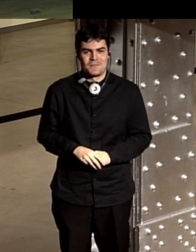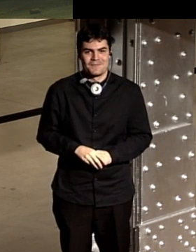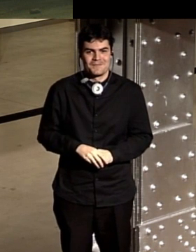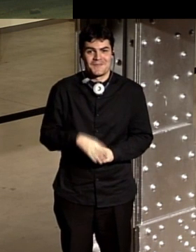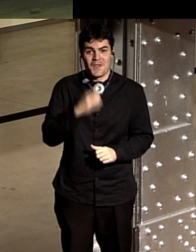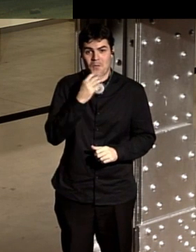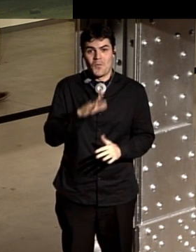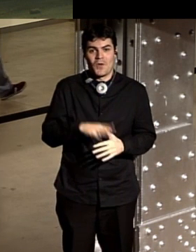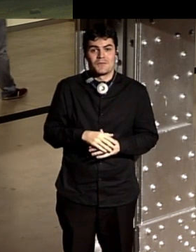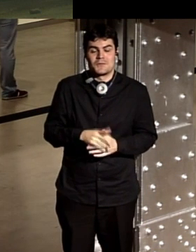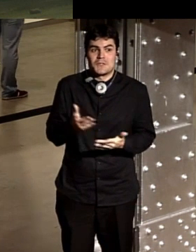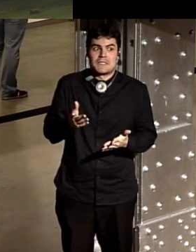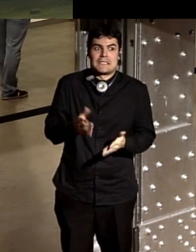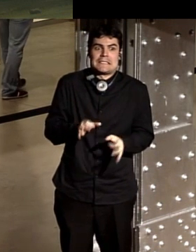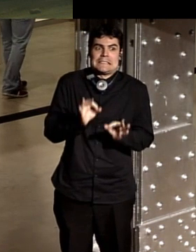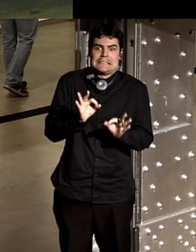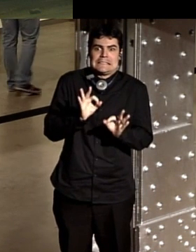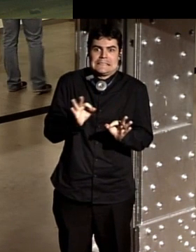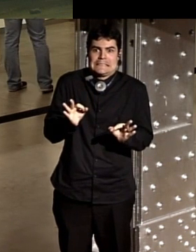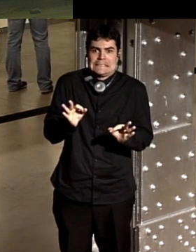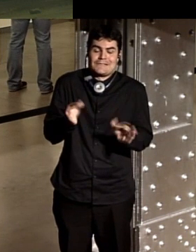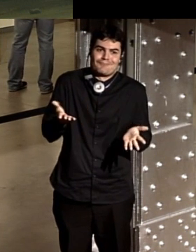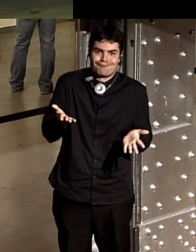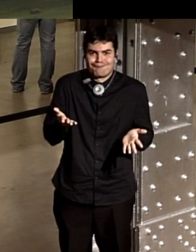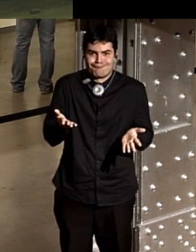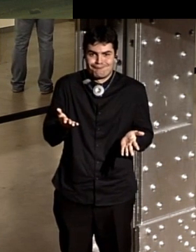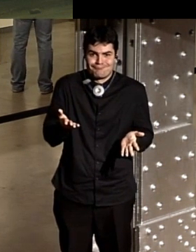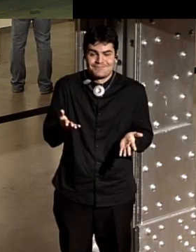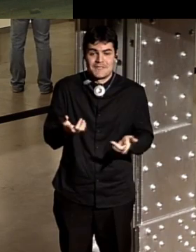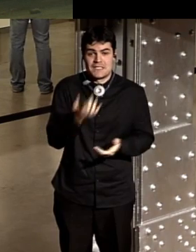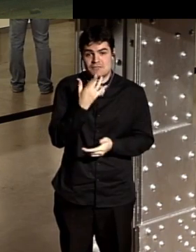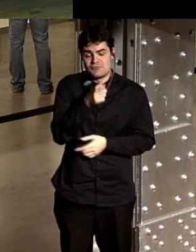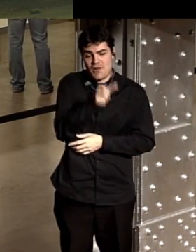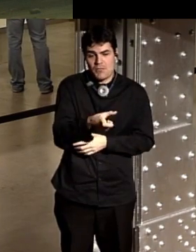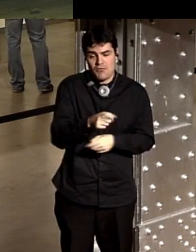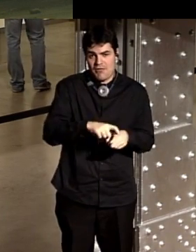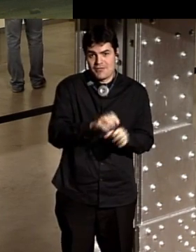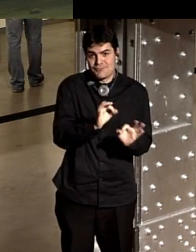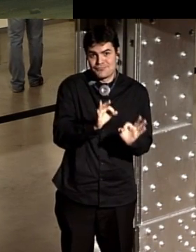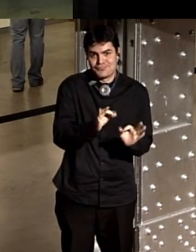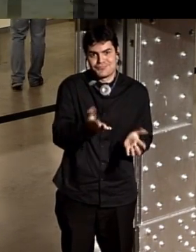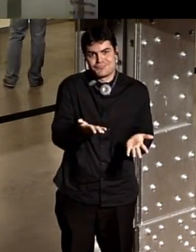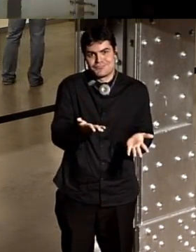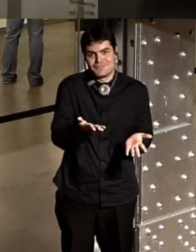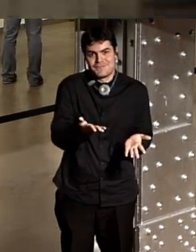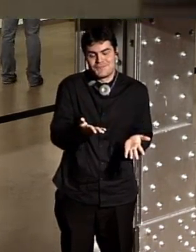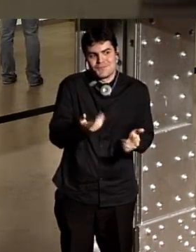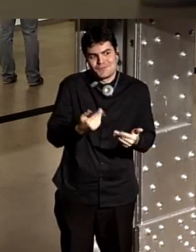Bueno, es el precio para comportarse así. Si alguien se comporta en una manera vergonzosa, es el